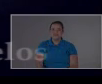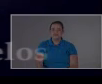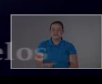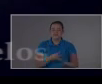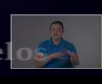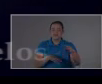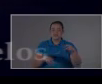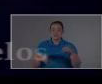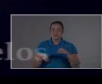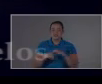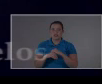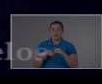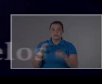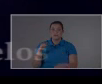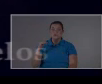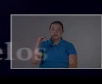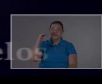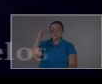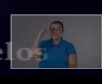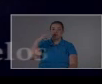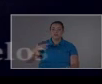cambios de etapa de vida,